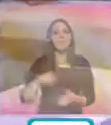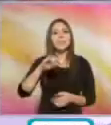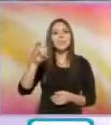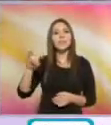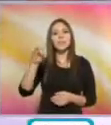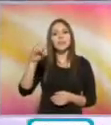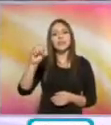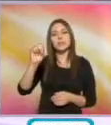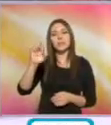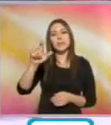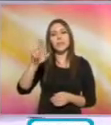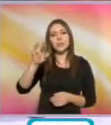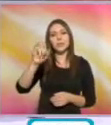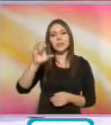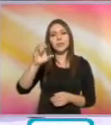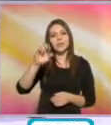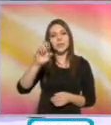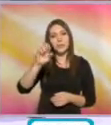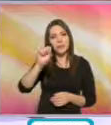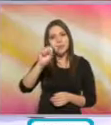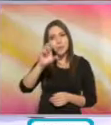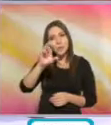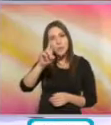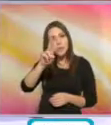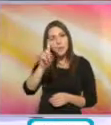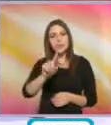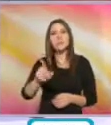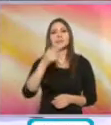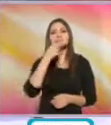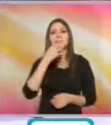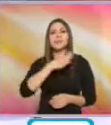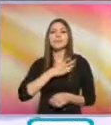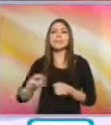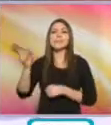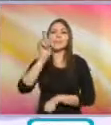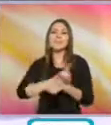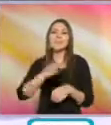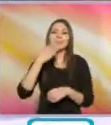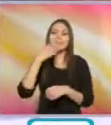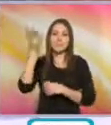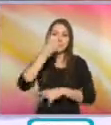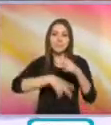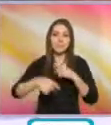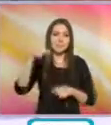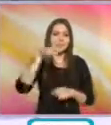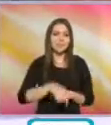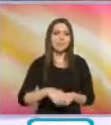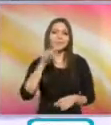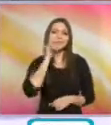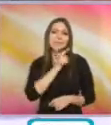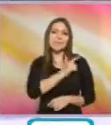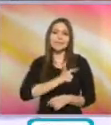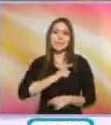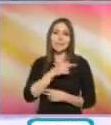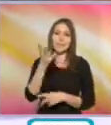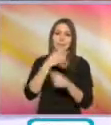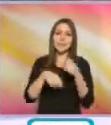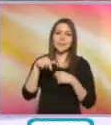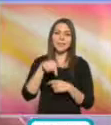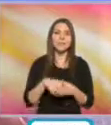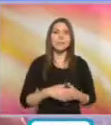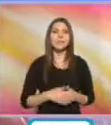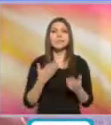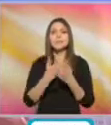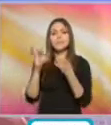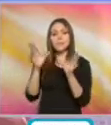José Luis Cruz Guízar, bienvenido, buenos días. Buenos días. José Luis, buenos días, ¿cómo estás? Siempre un gusto estar aquí. Igualmente. Oye, para hablar de este